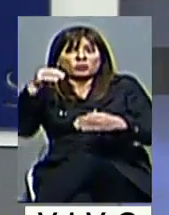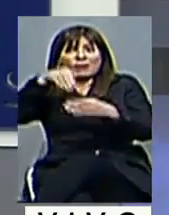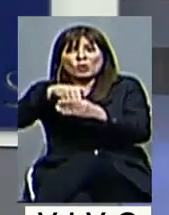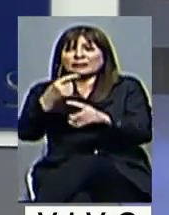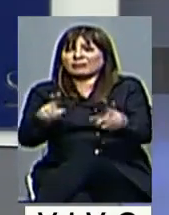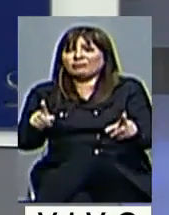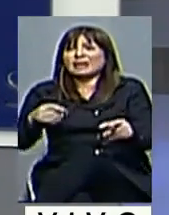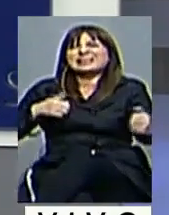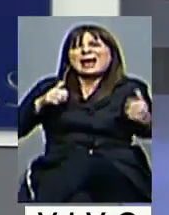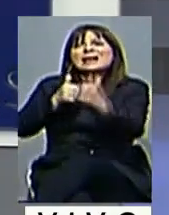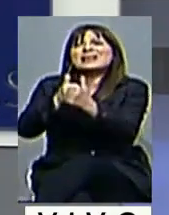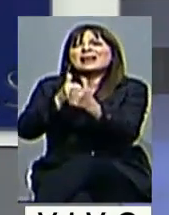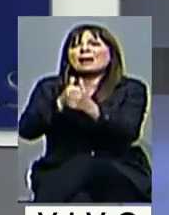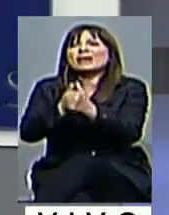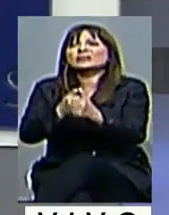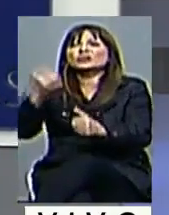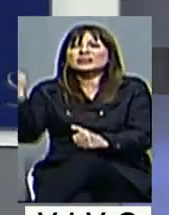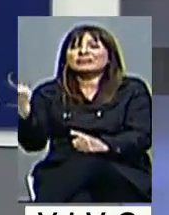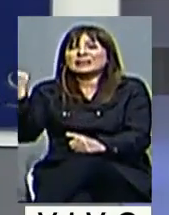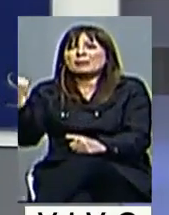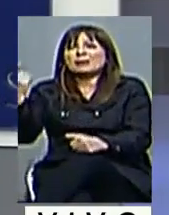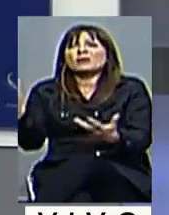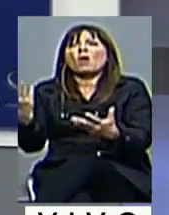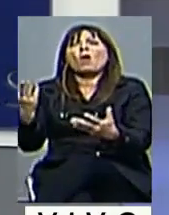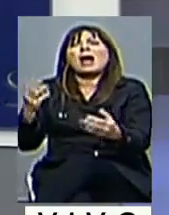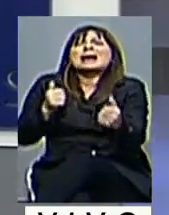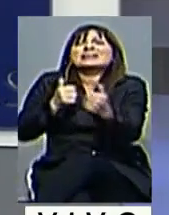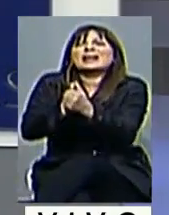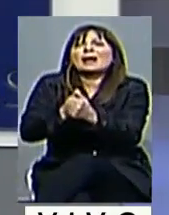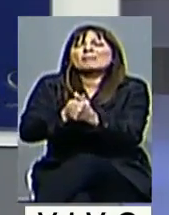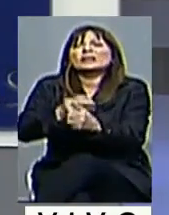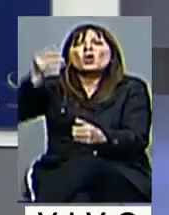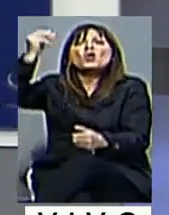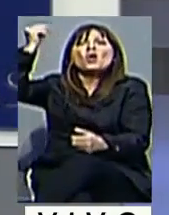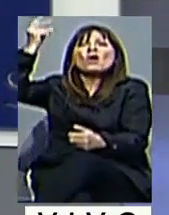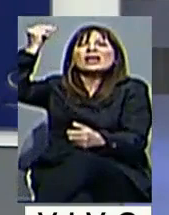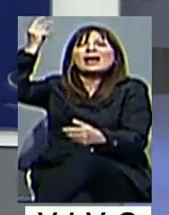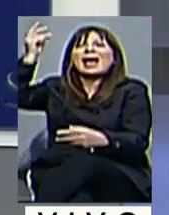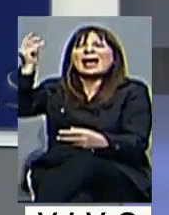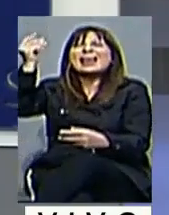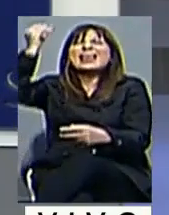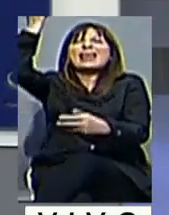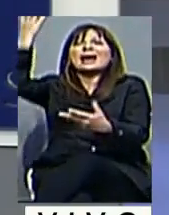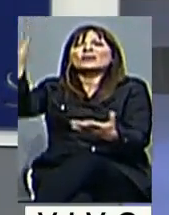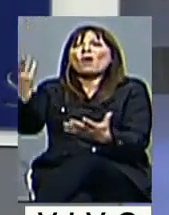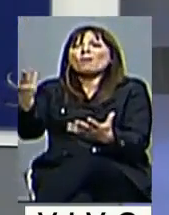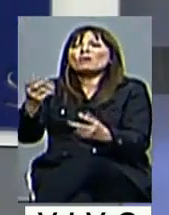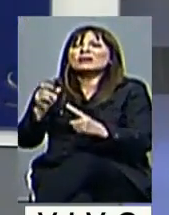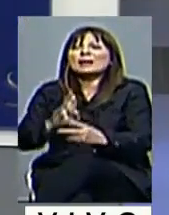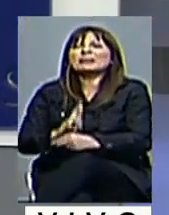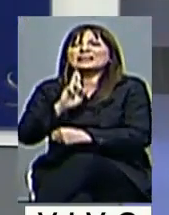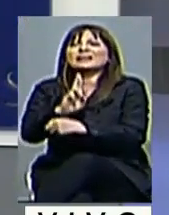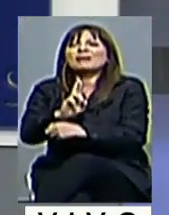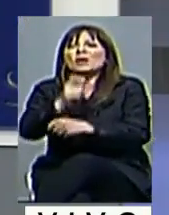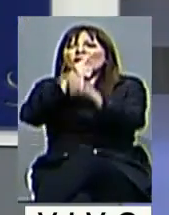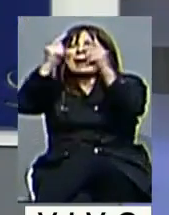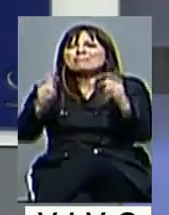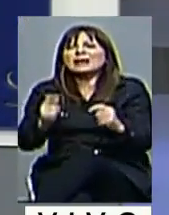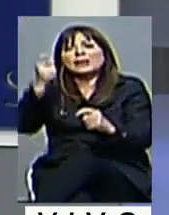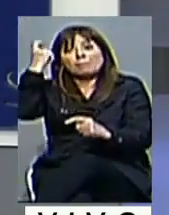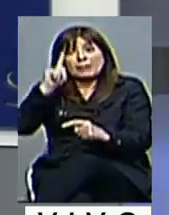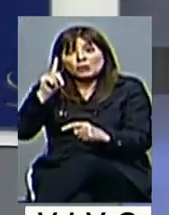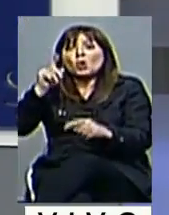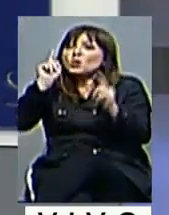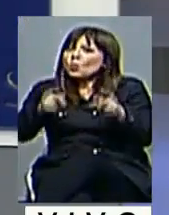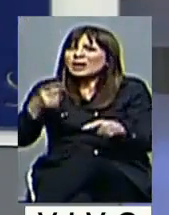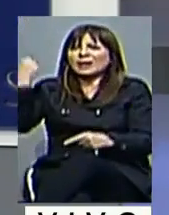también un acercamiento a Sebastián Piñera, un acercamiento a las lógicas y las ideas que él un poco representó en campaña, pero hay que decirlo